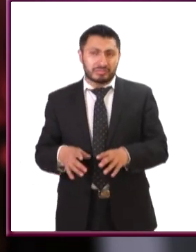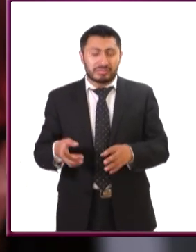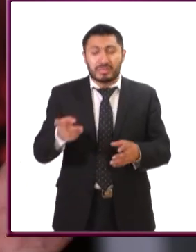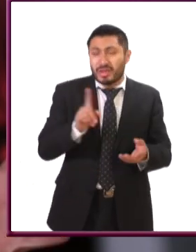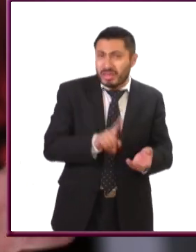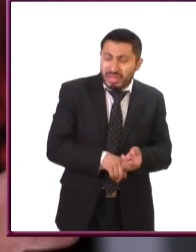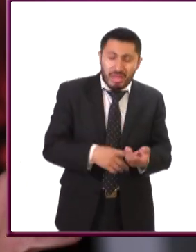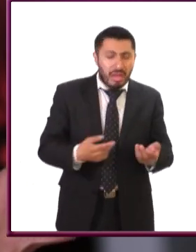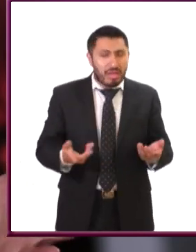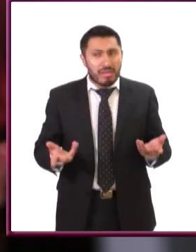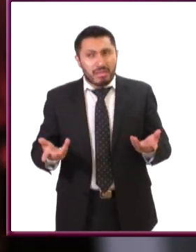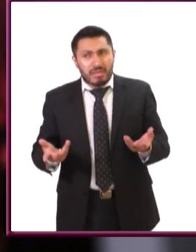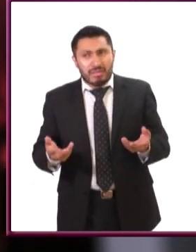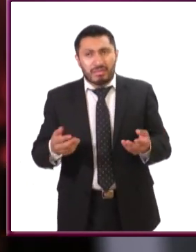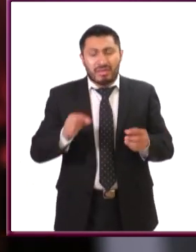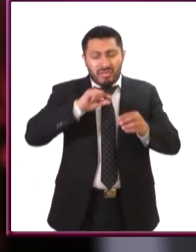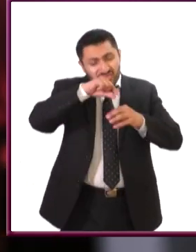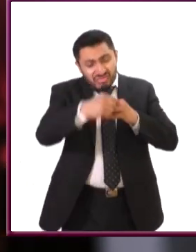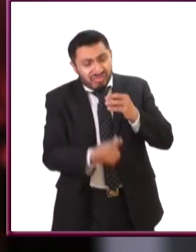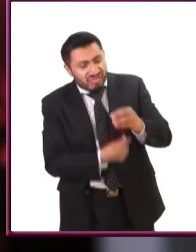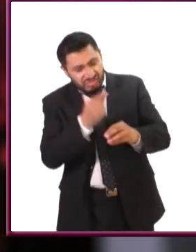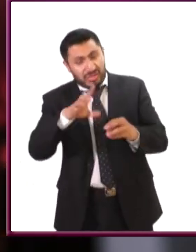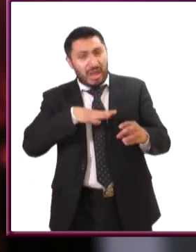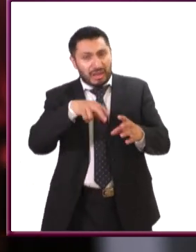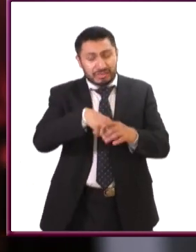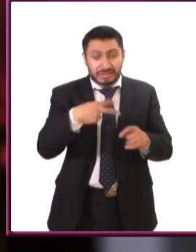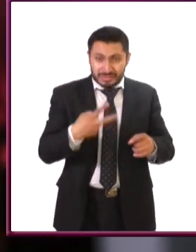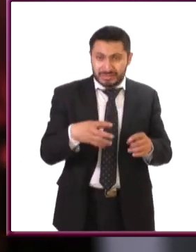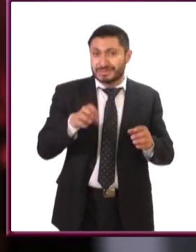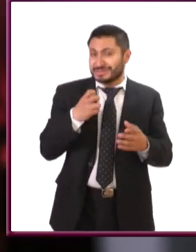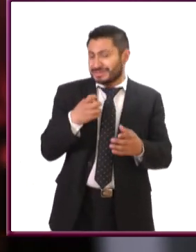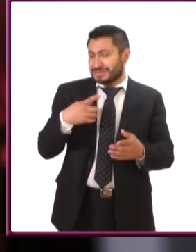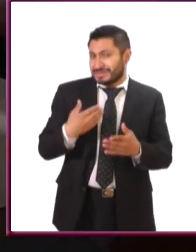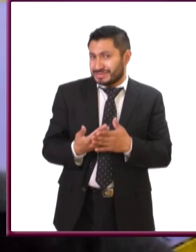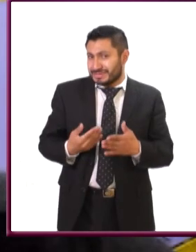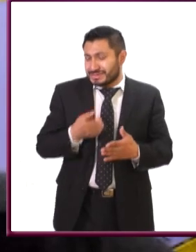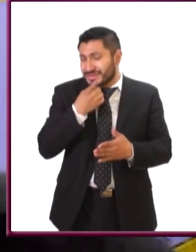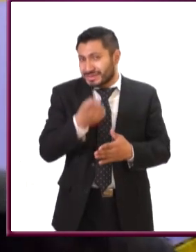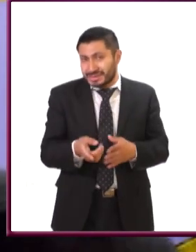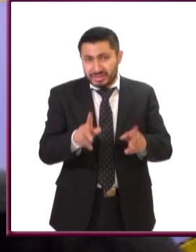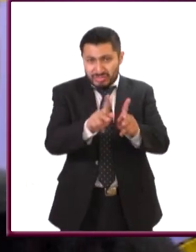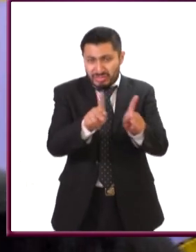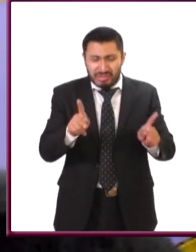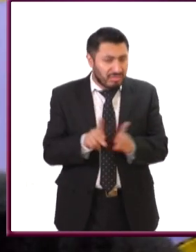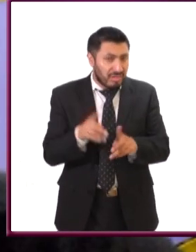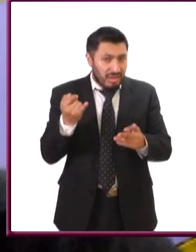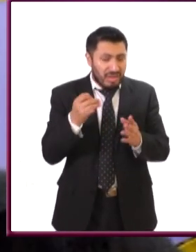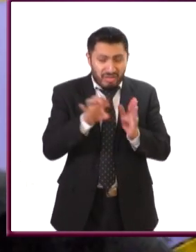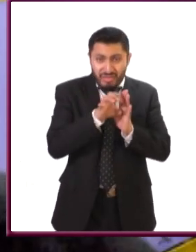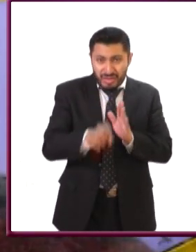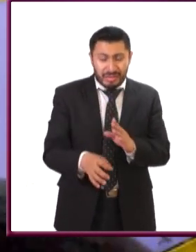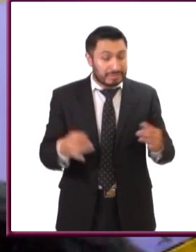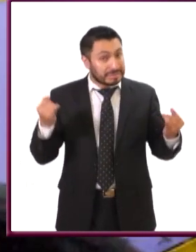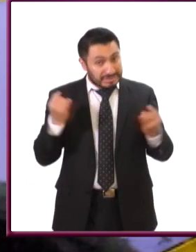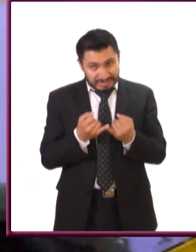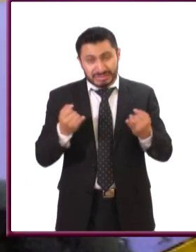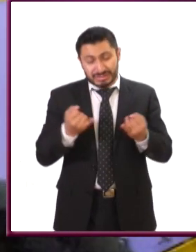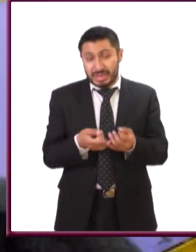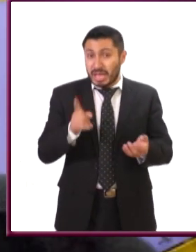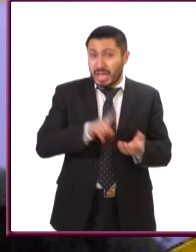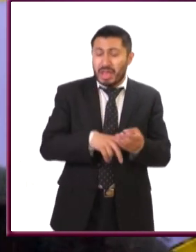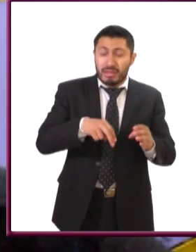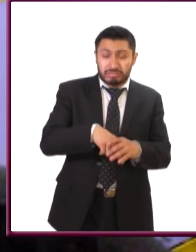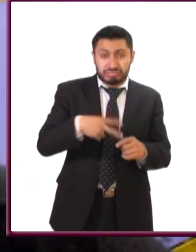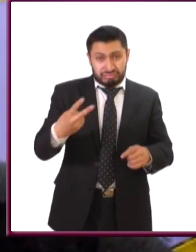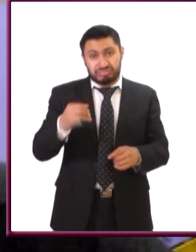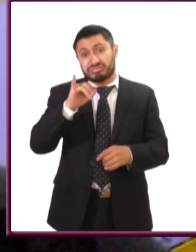que predomina dentro del átomo? Como te contaba con este ejemplito de la plaza comercial,